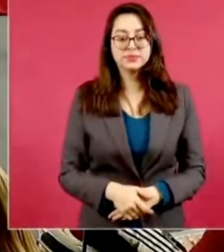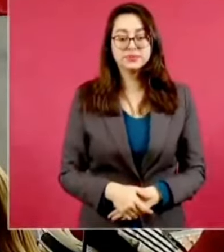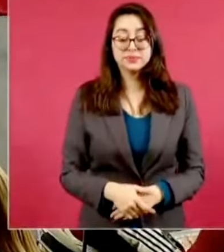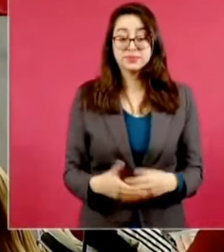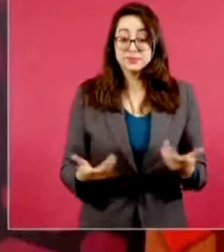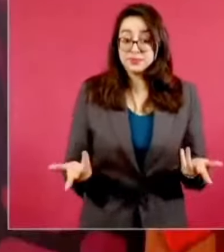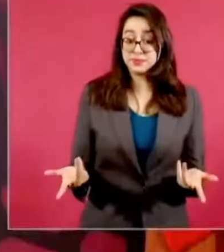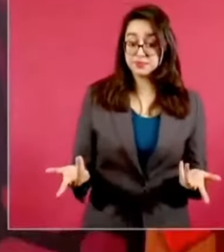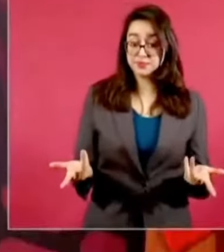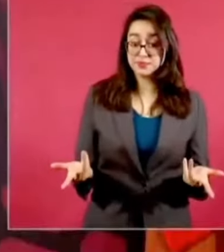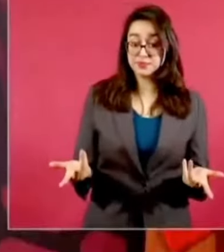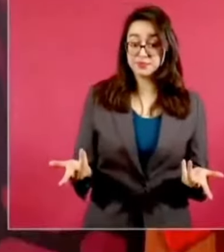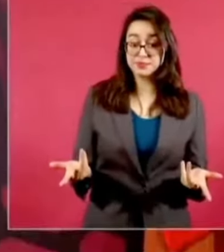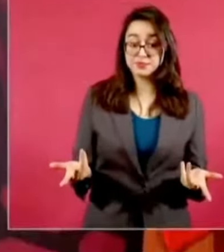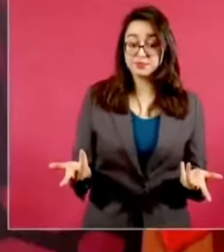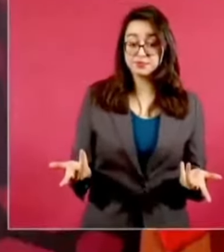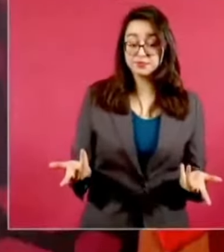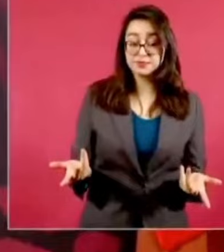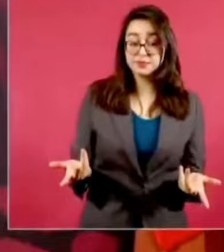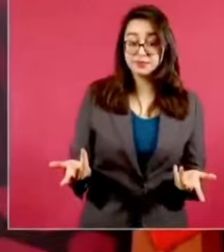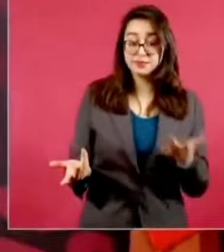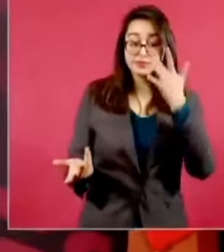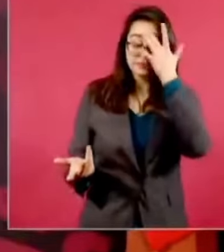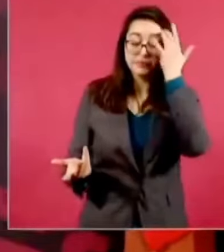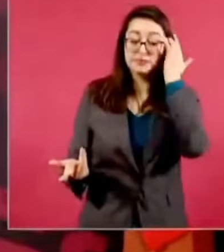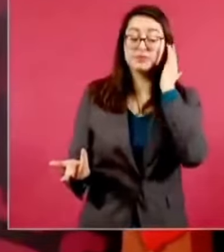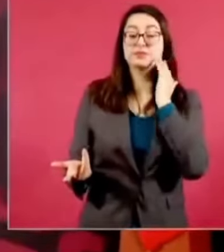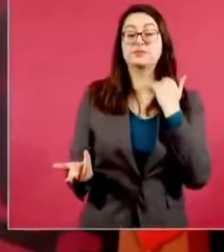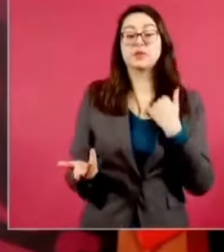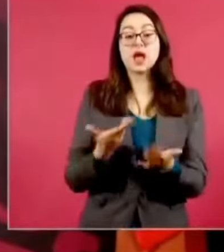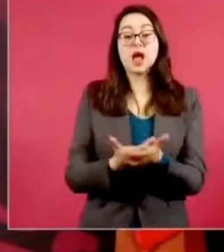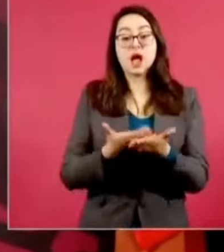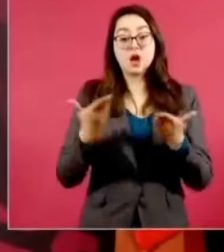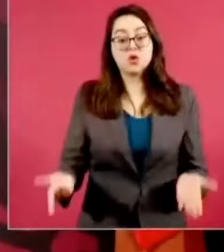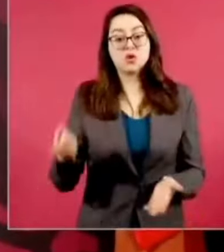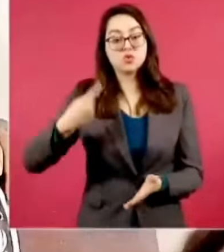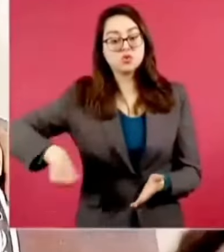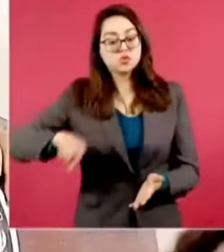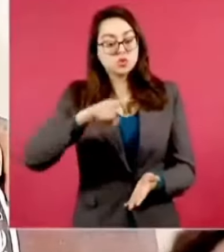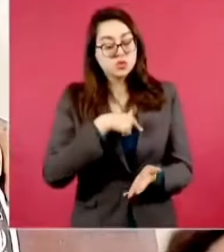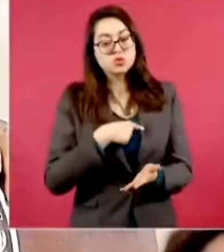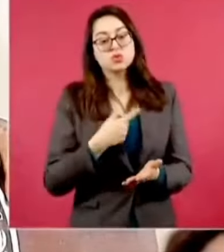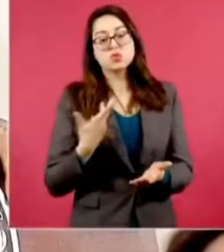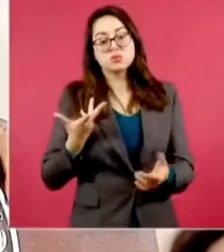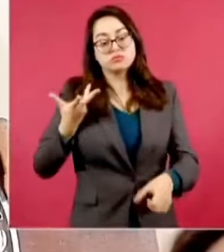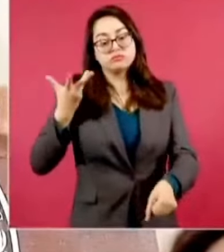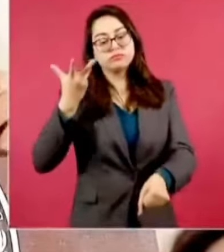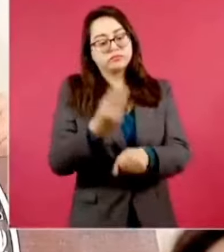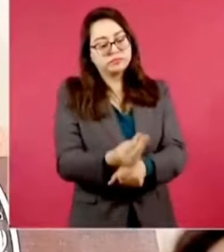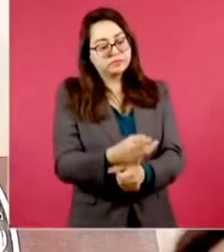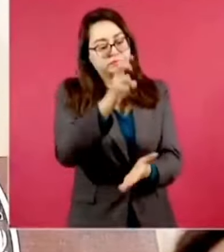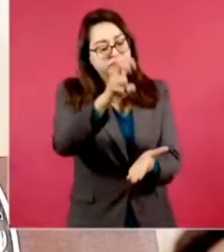Entonces, ¿qué es lo que queremos con las reformas? Devolverle a la Constitución del